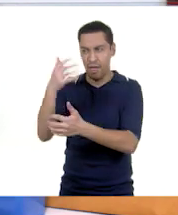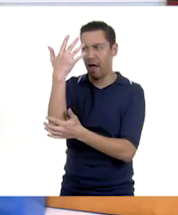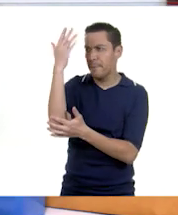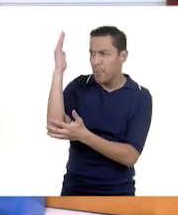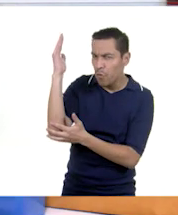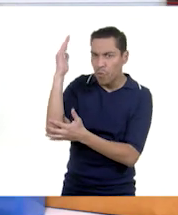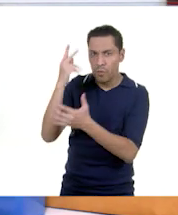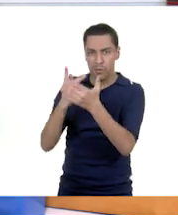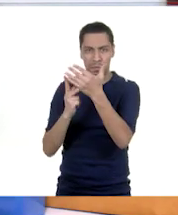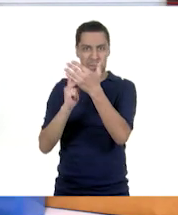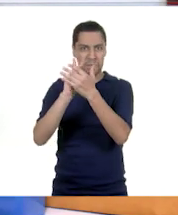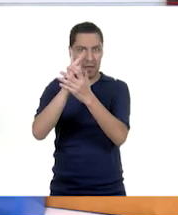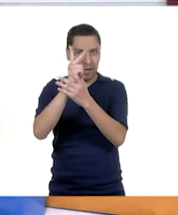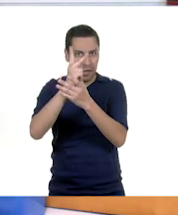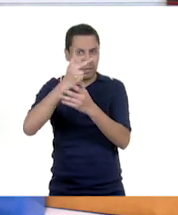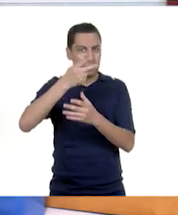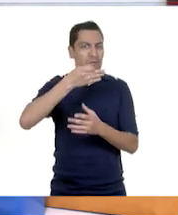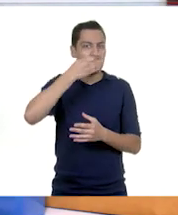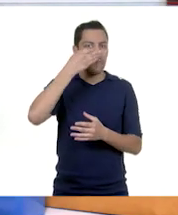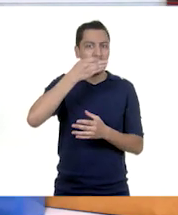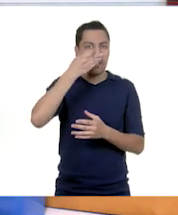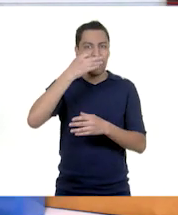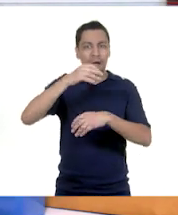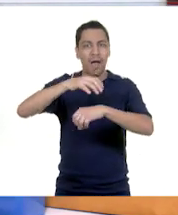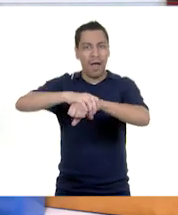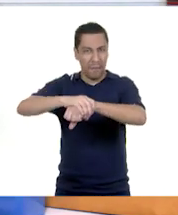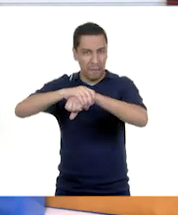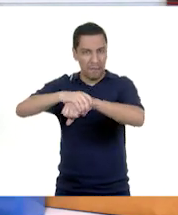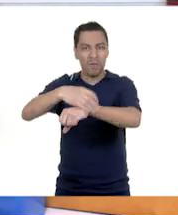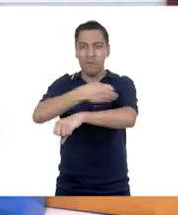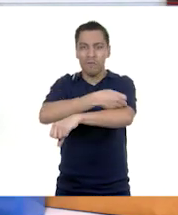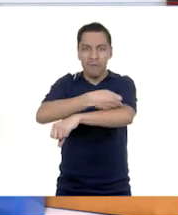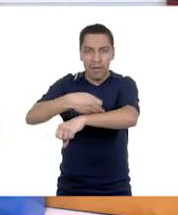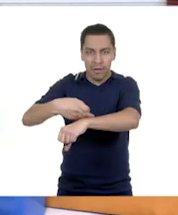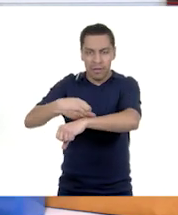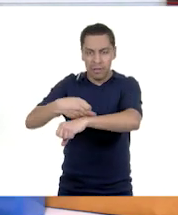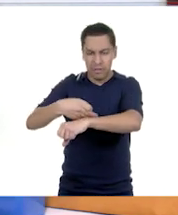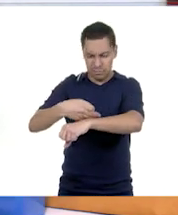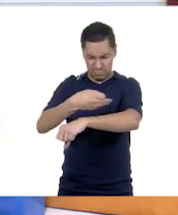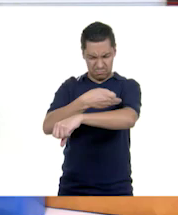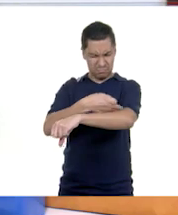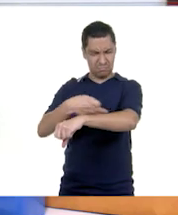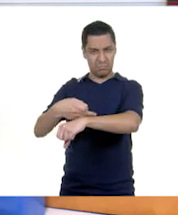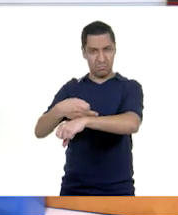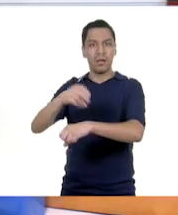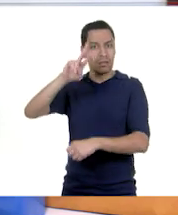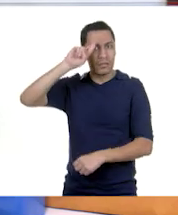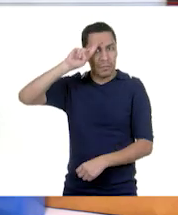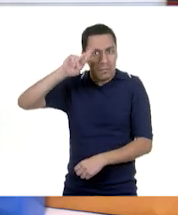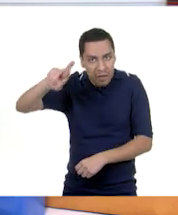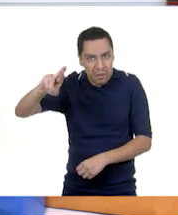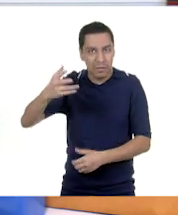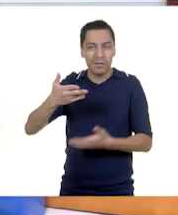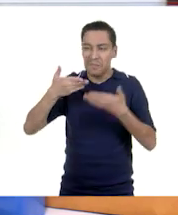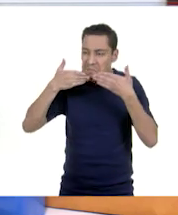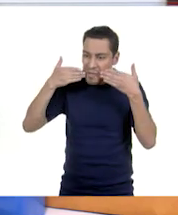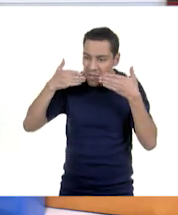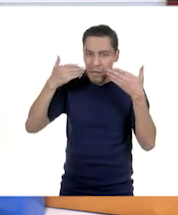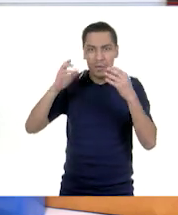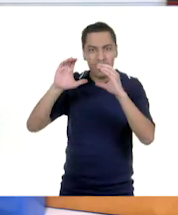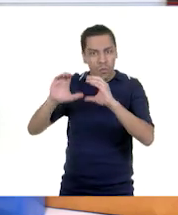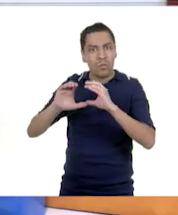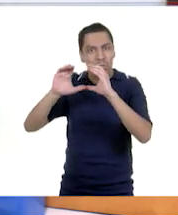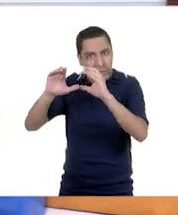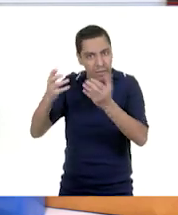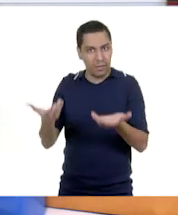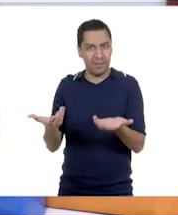sus familias, a sus parientes? Pues con mucho respeto, con educación, con amabilidad. Así es como tenemos que